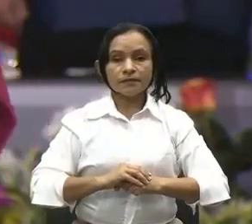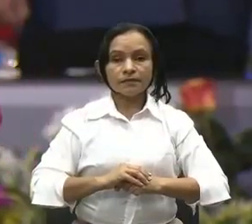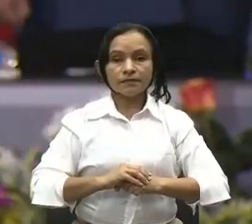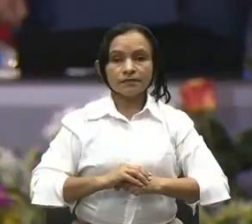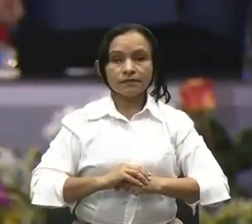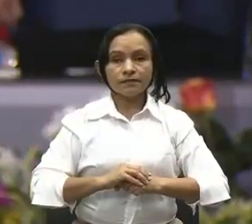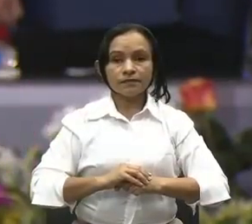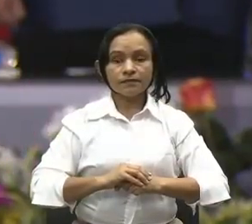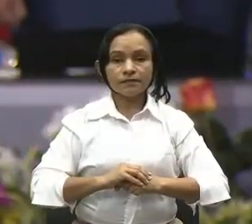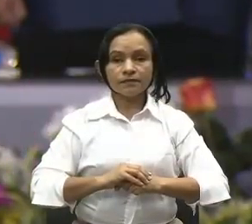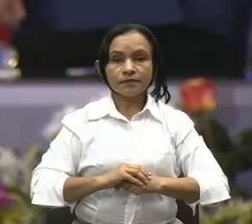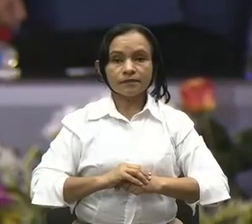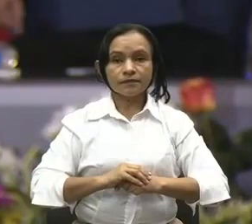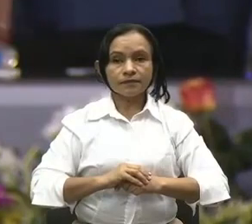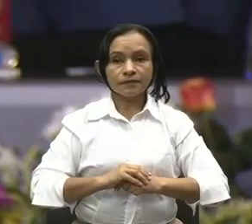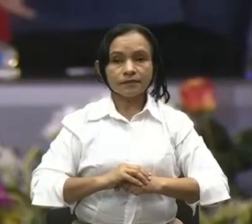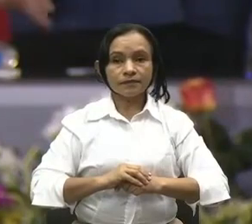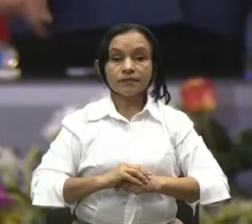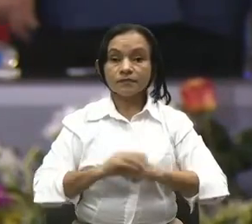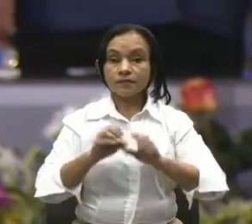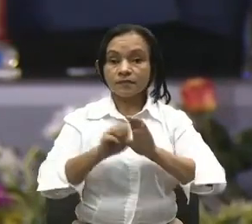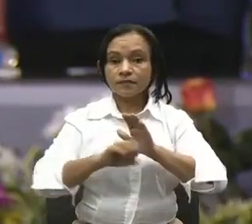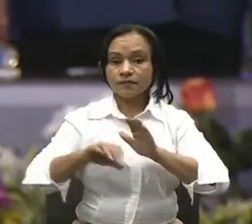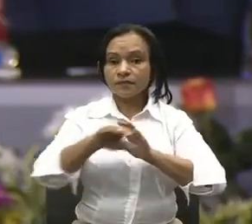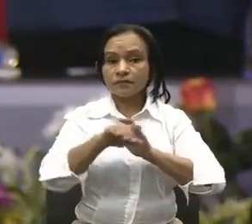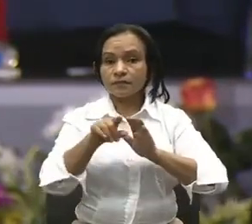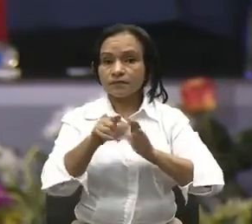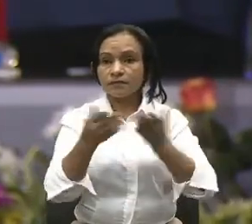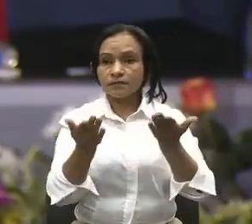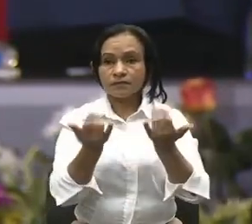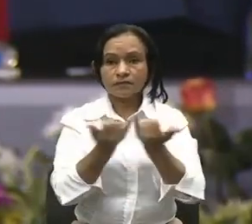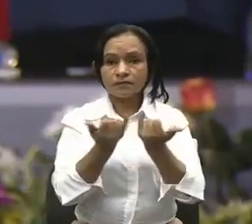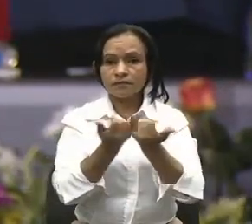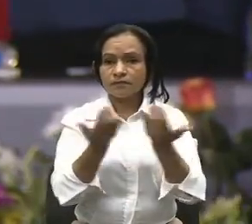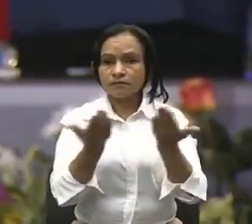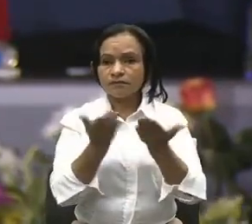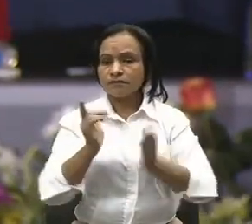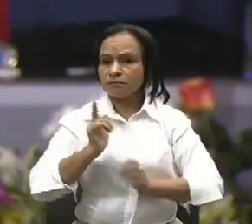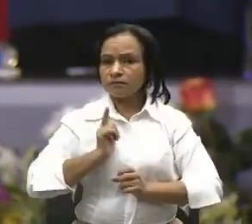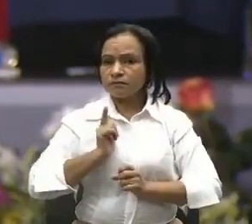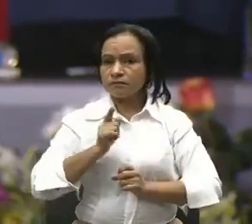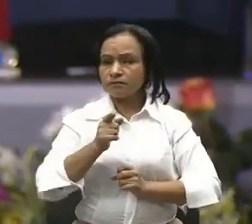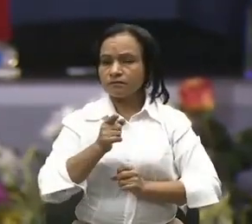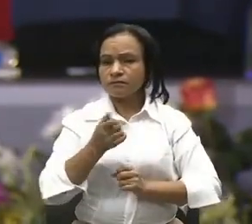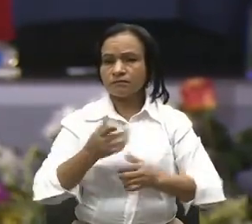Una sociedad que está en un estado de